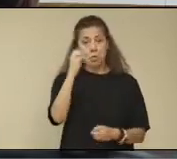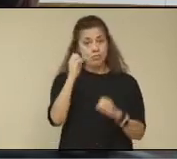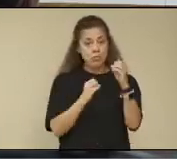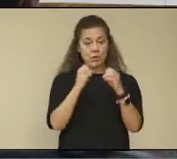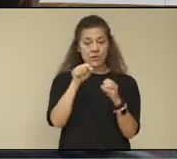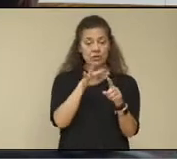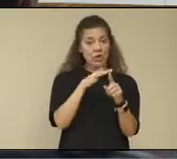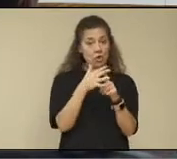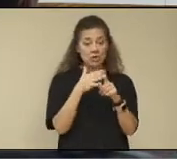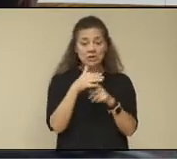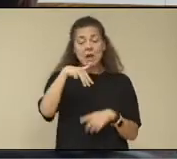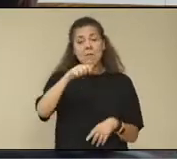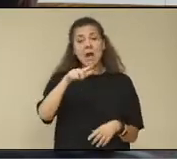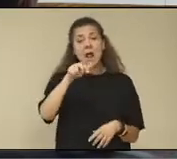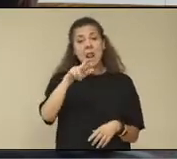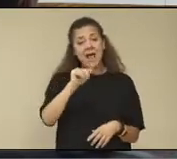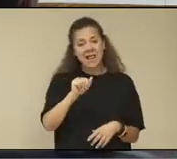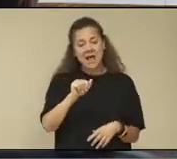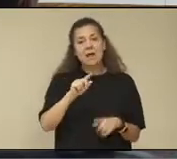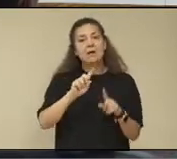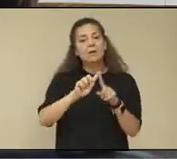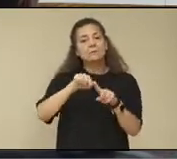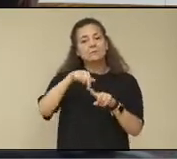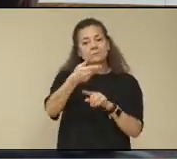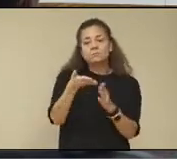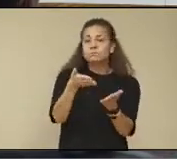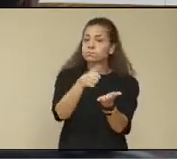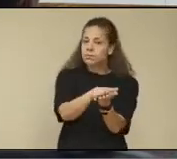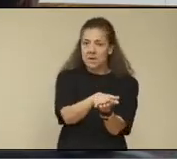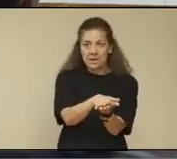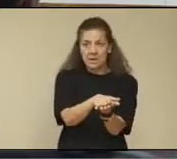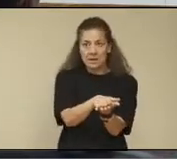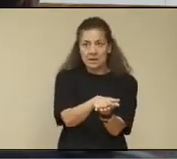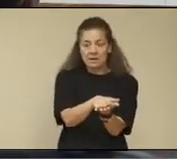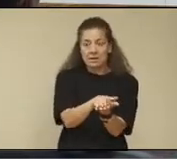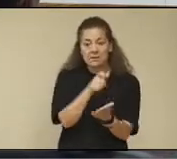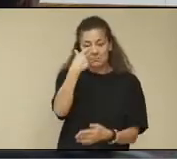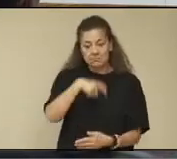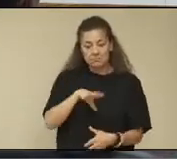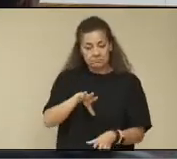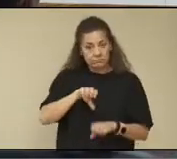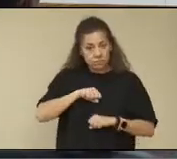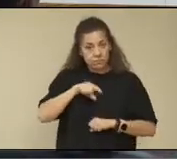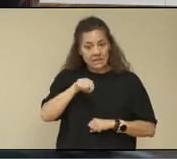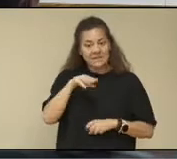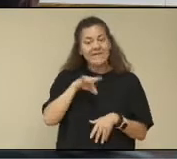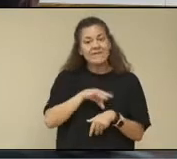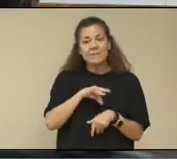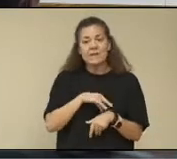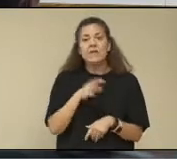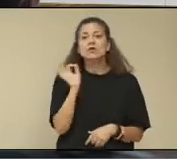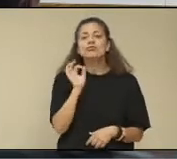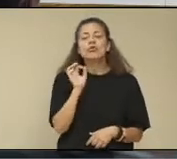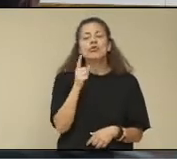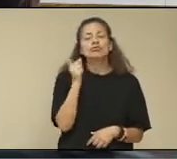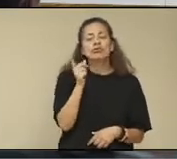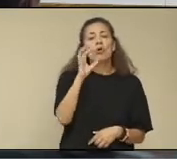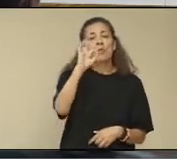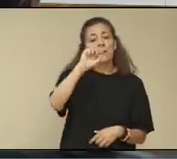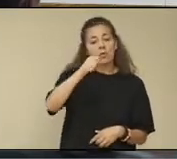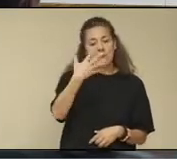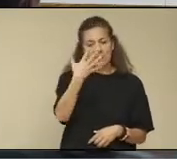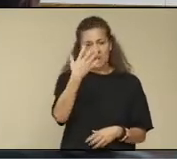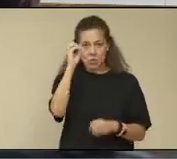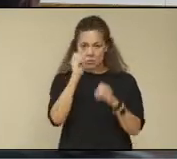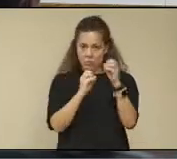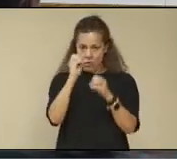casos, y de malaria que provoque el fallecimiento de quien lo contrae solamente un 0,5%